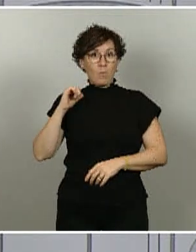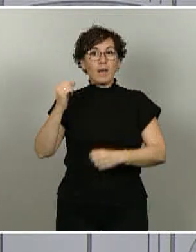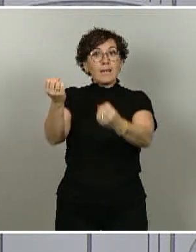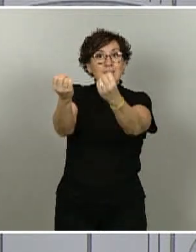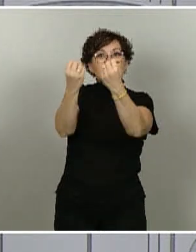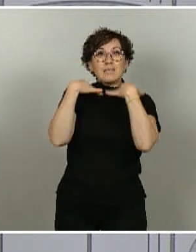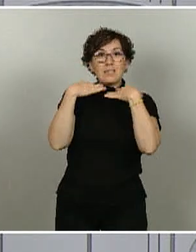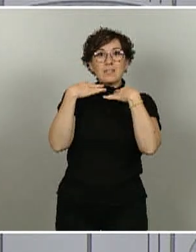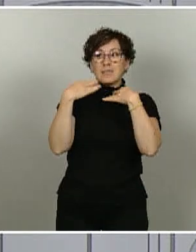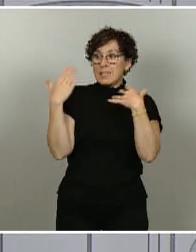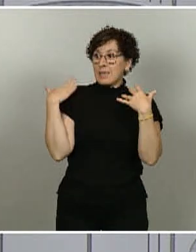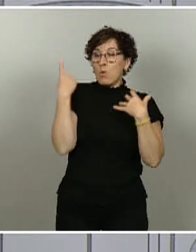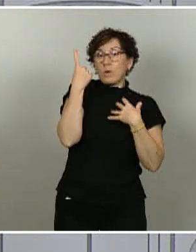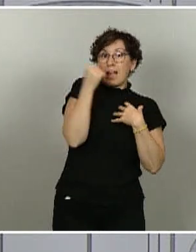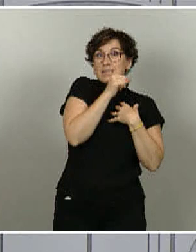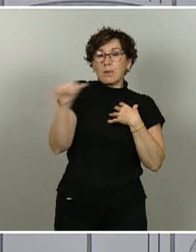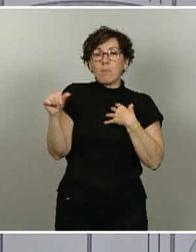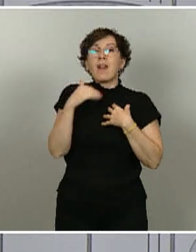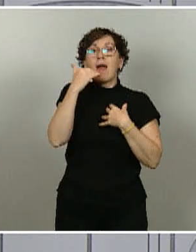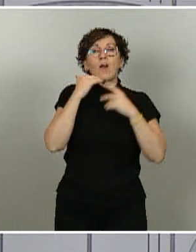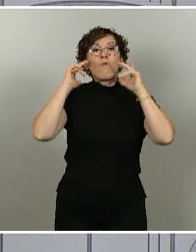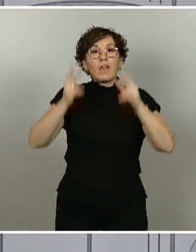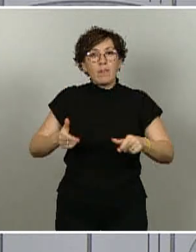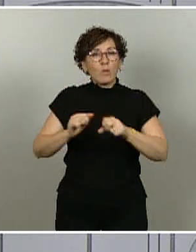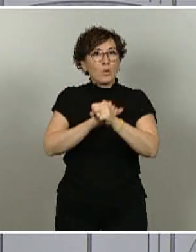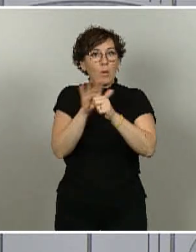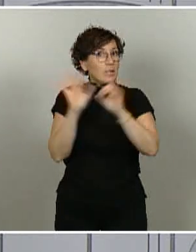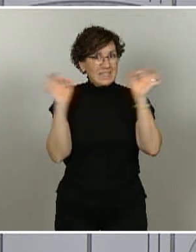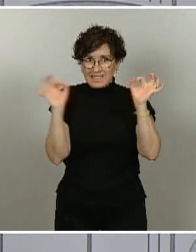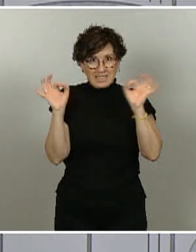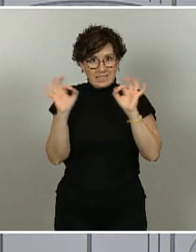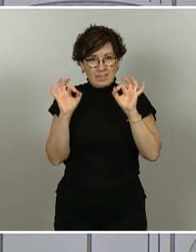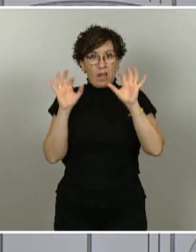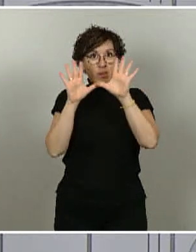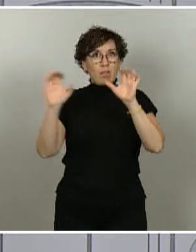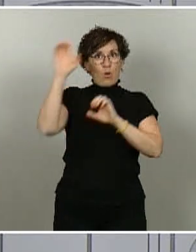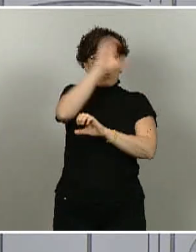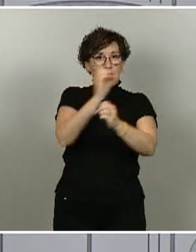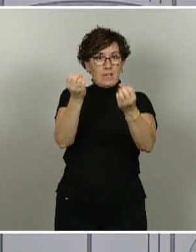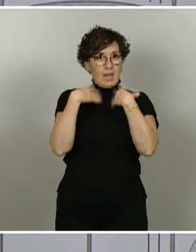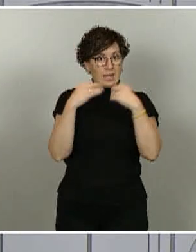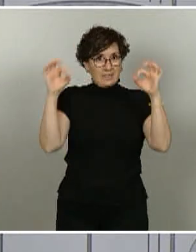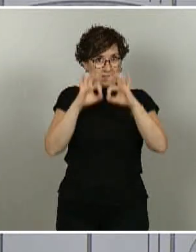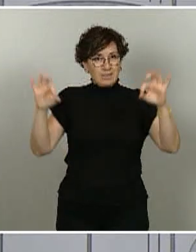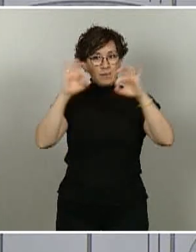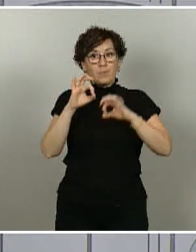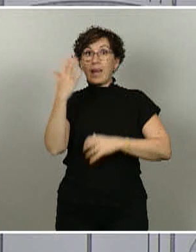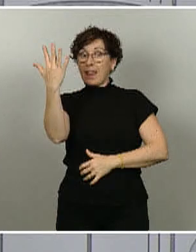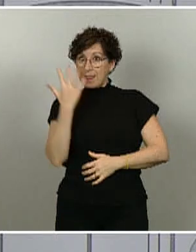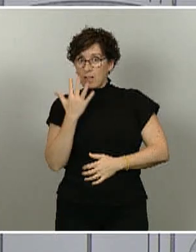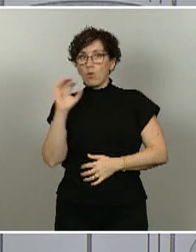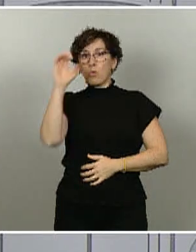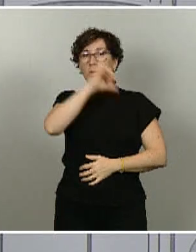últimos 7 días por coronavirus, 10 comunidades, y otras 5 que han comunicado 1 o